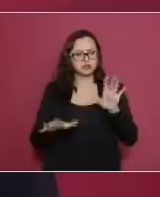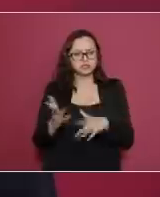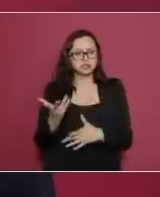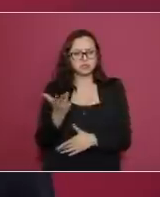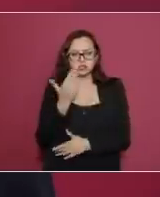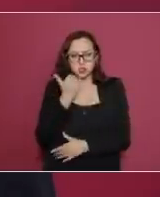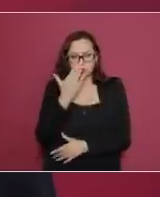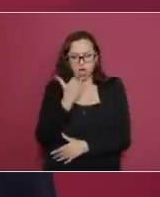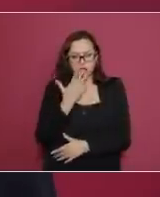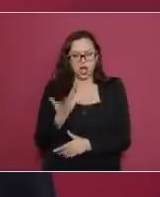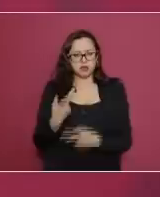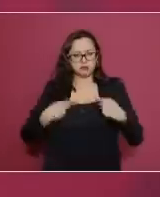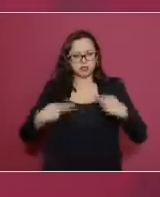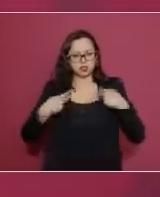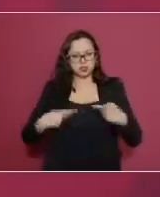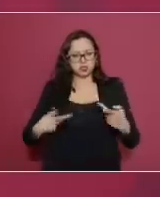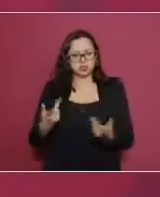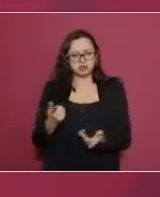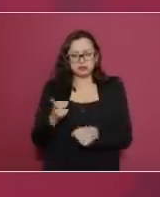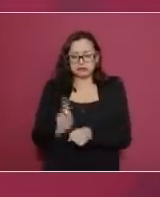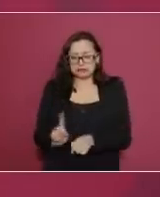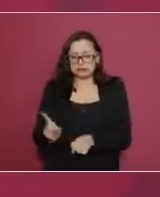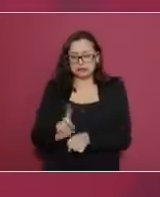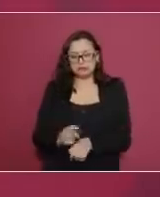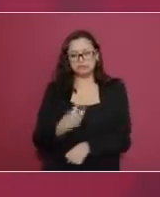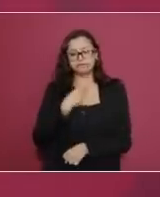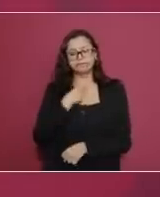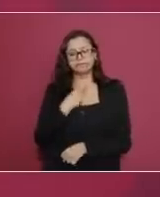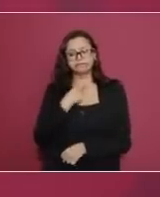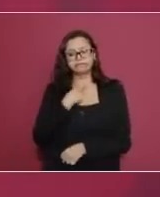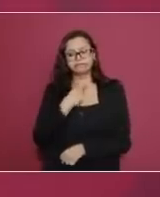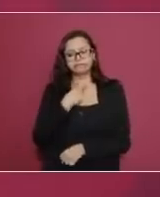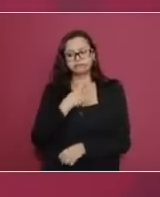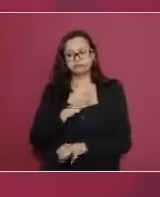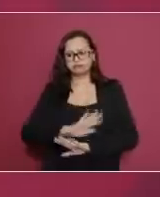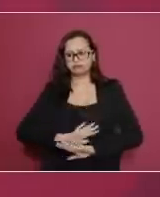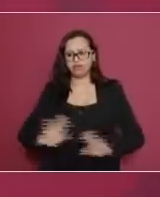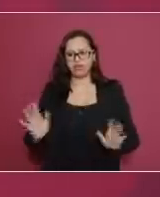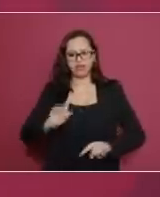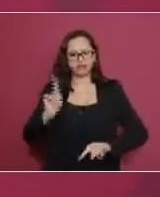gente vive al día. Todo eso lo vamos a quitar.